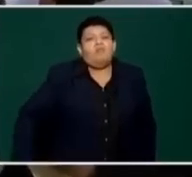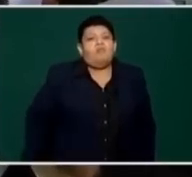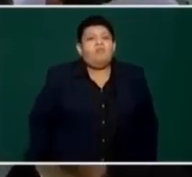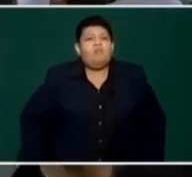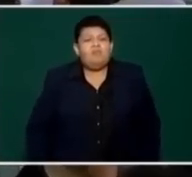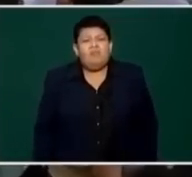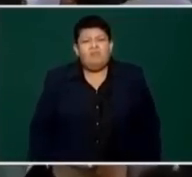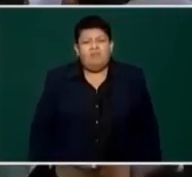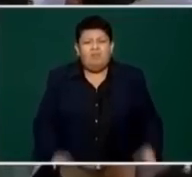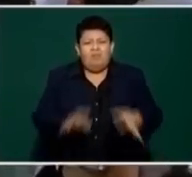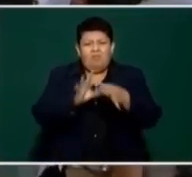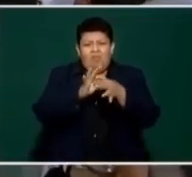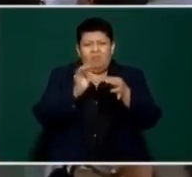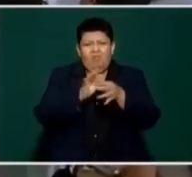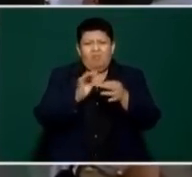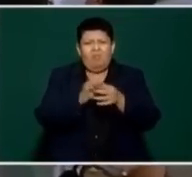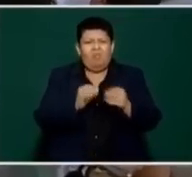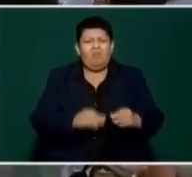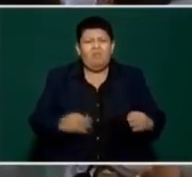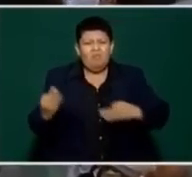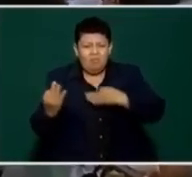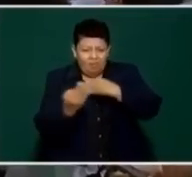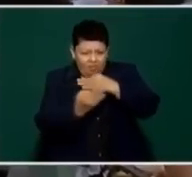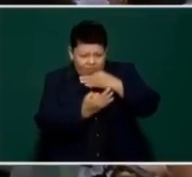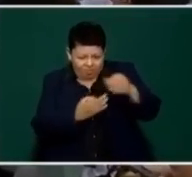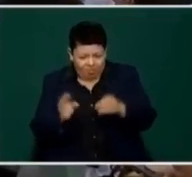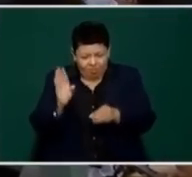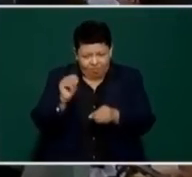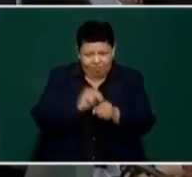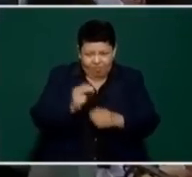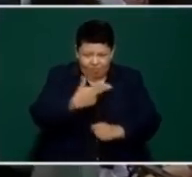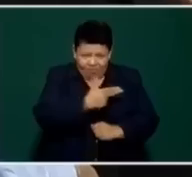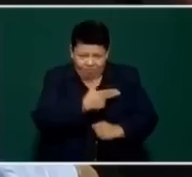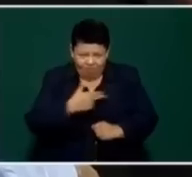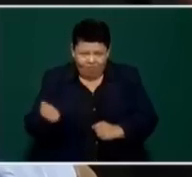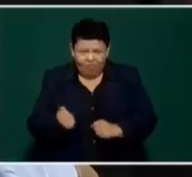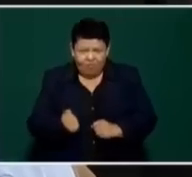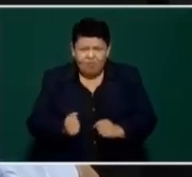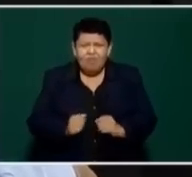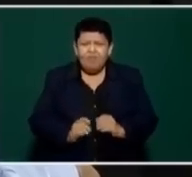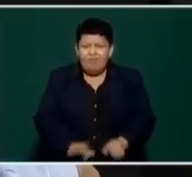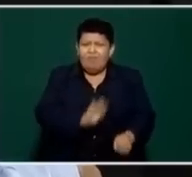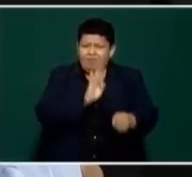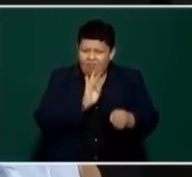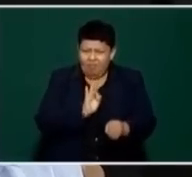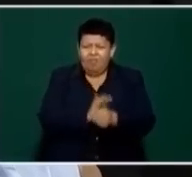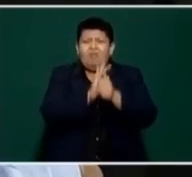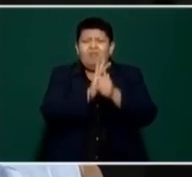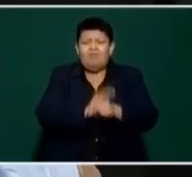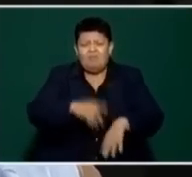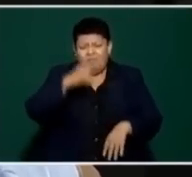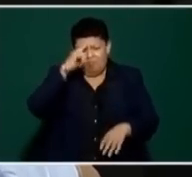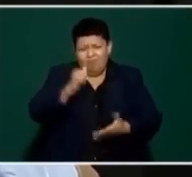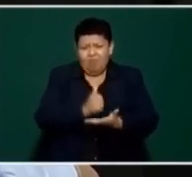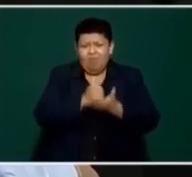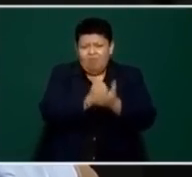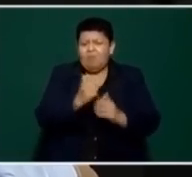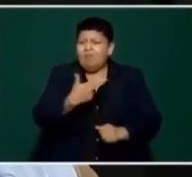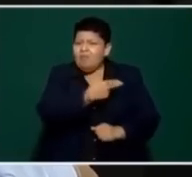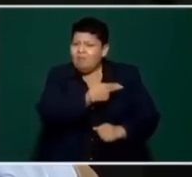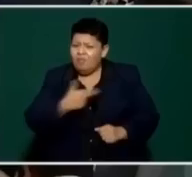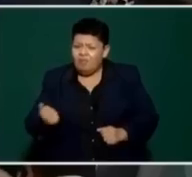comentó sobre la modalidad todo incluido. ¿Habría la posibilidad de una regulación en beneficio de los pequeños emprendedores